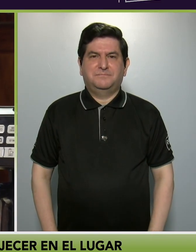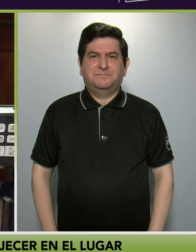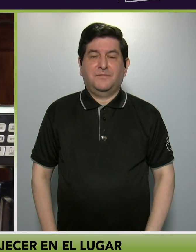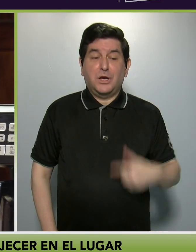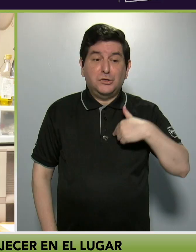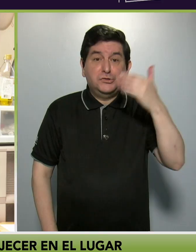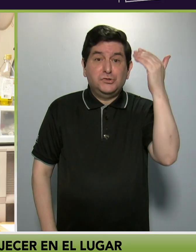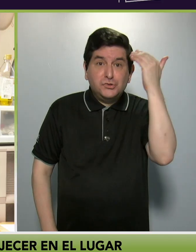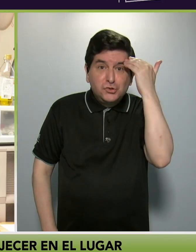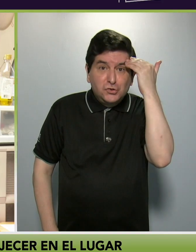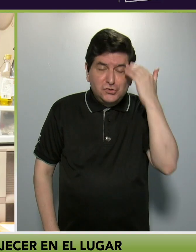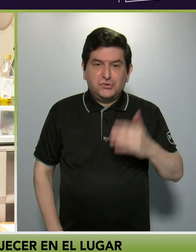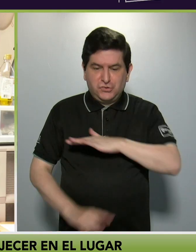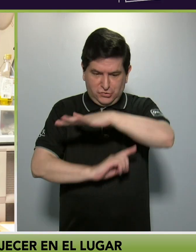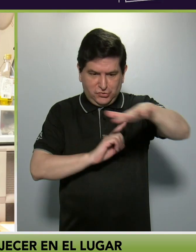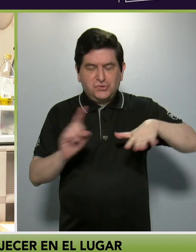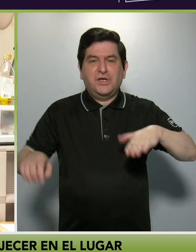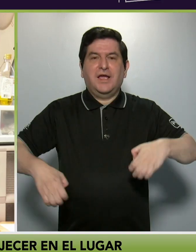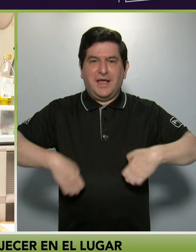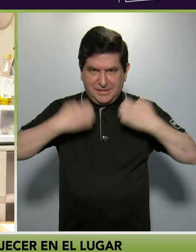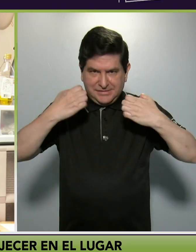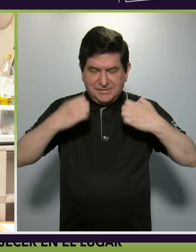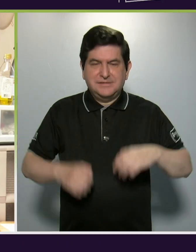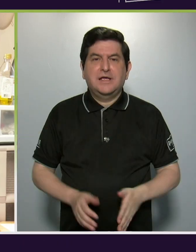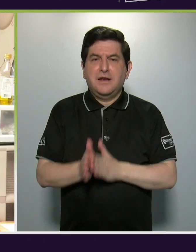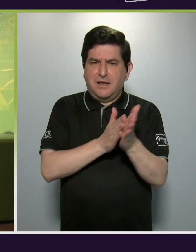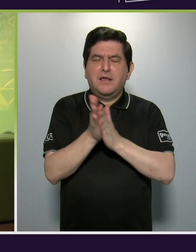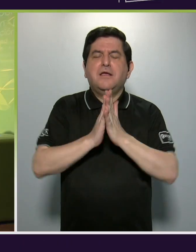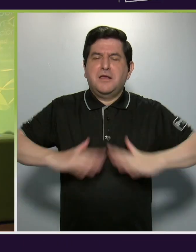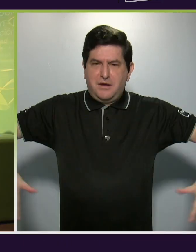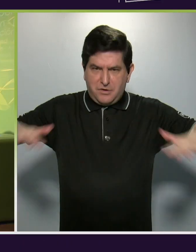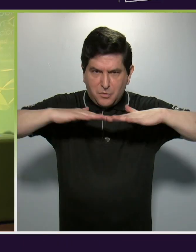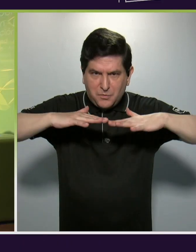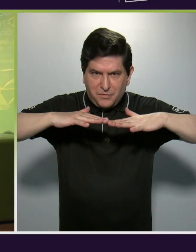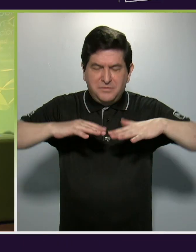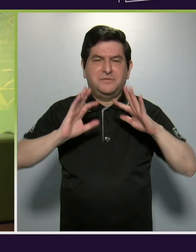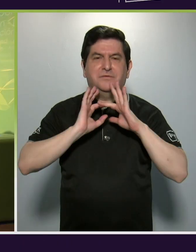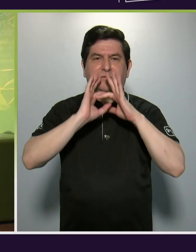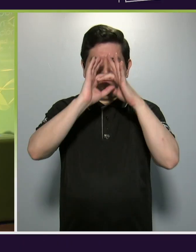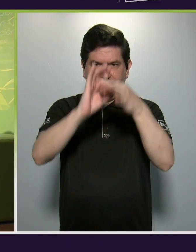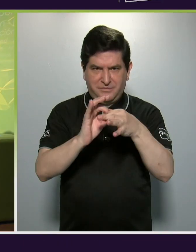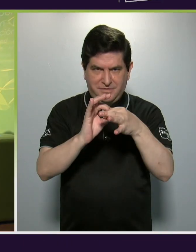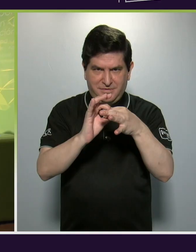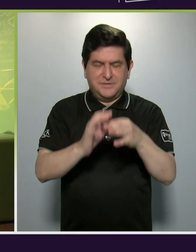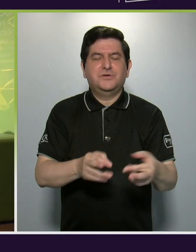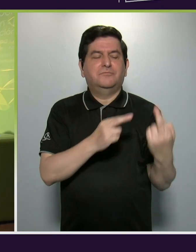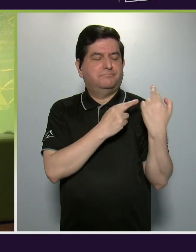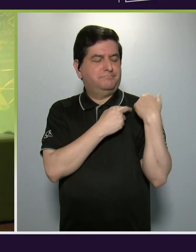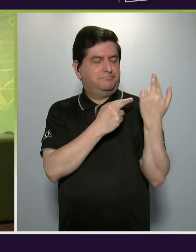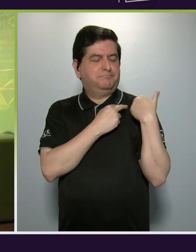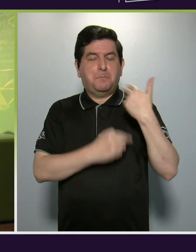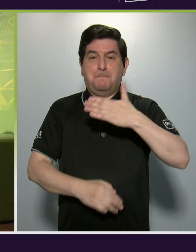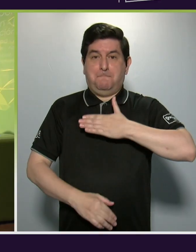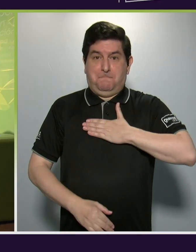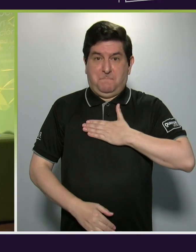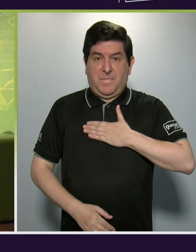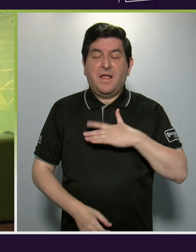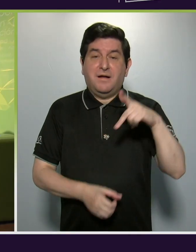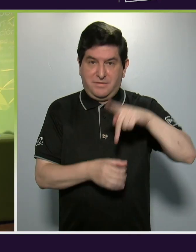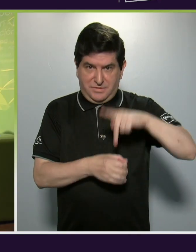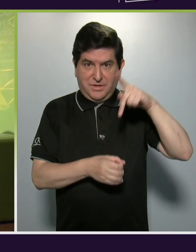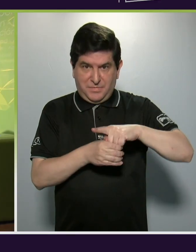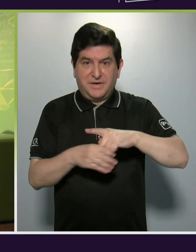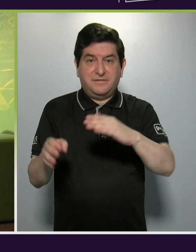sé lo que tengo a mi alrededor y puedo aprovechar esos espacios, que tiene que ver entonces con esta responsabilidad mía de querer participar